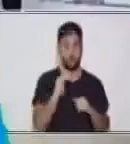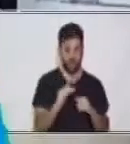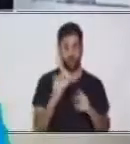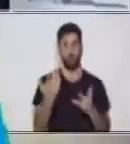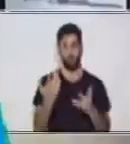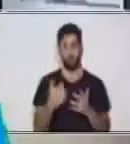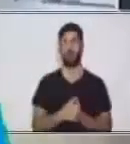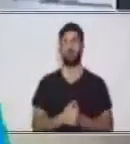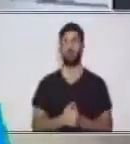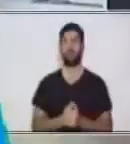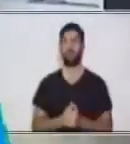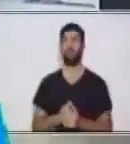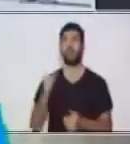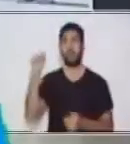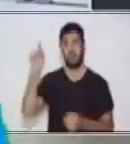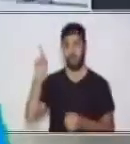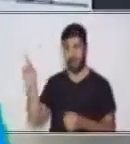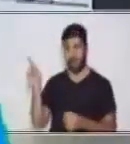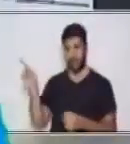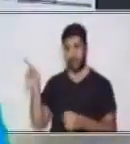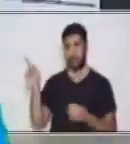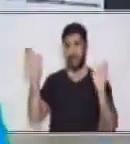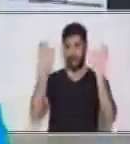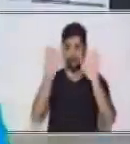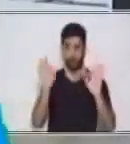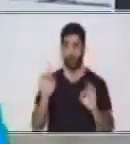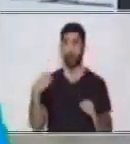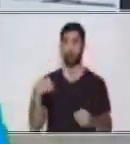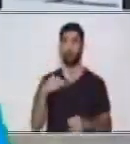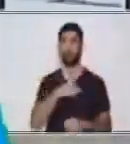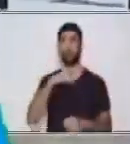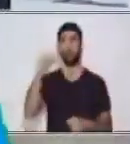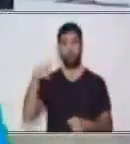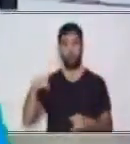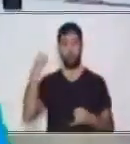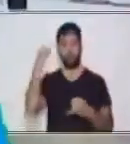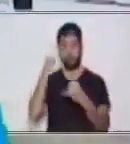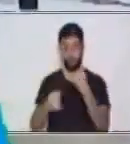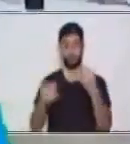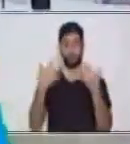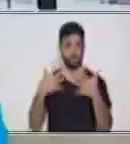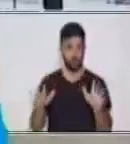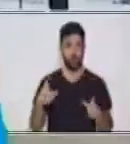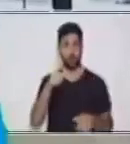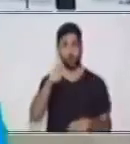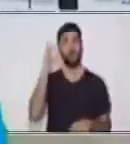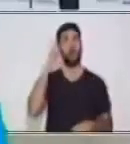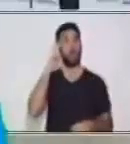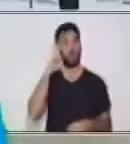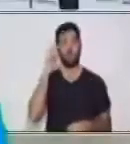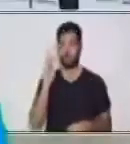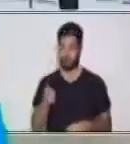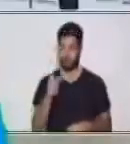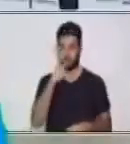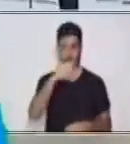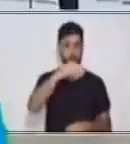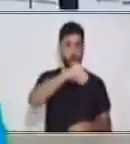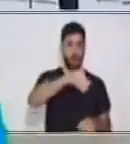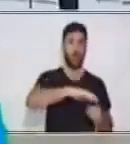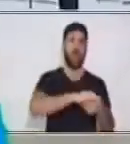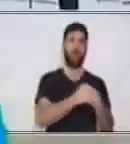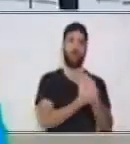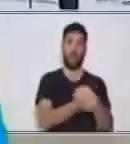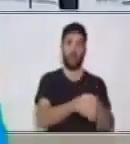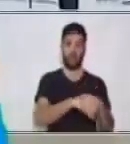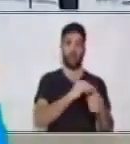templado. Entonces, de esta forma concluimos nuestro tema el día de hoy, y siempre te recuerdo que estés lavando constantemente tus